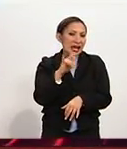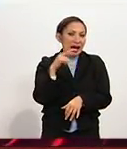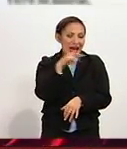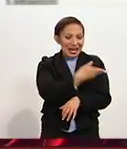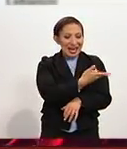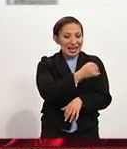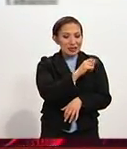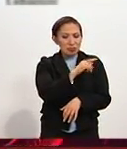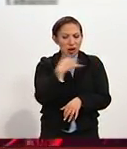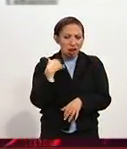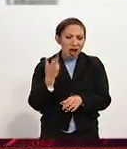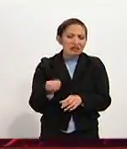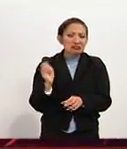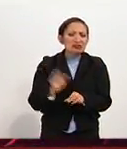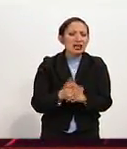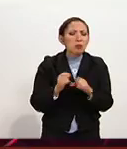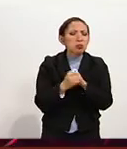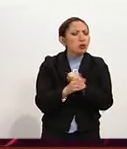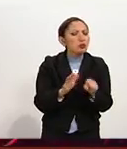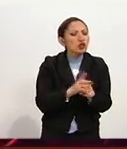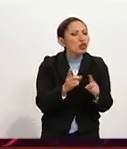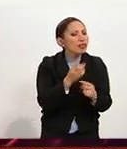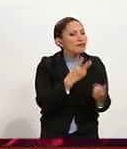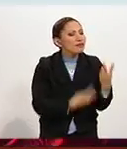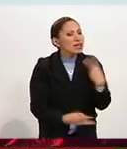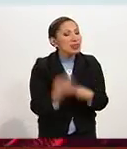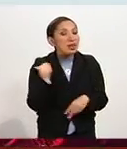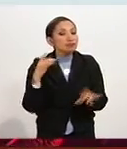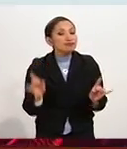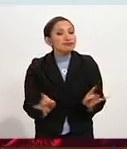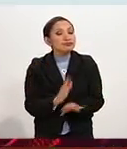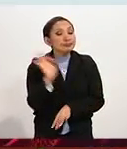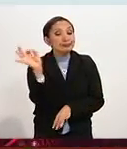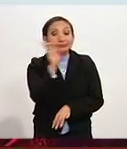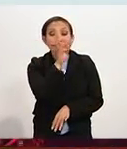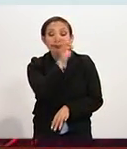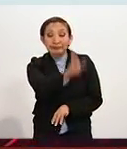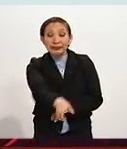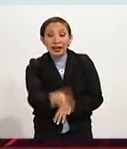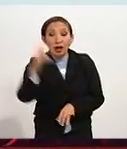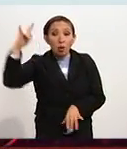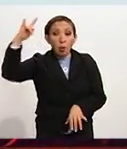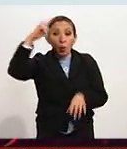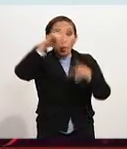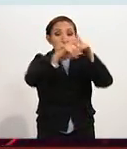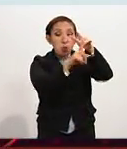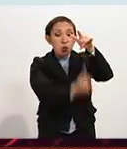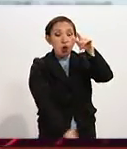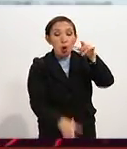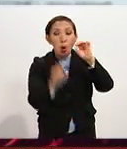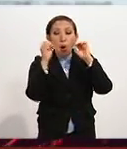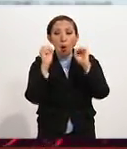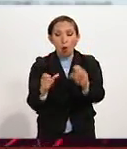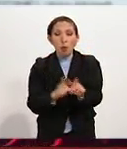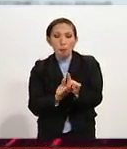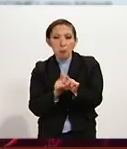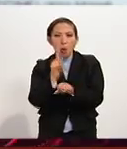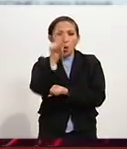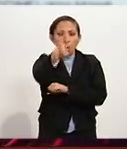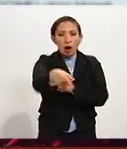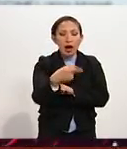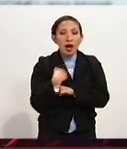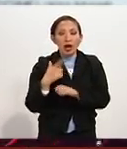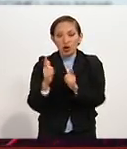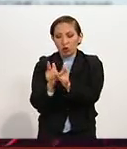Hezbollah investiga la naturaleza de la explosión, sus causas y si fue resultado de un ataque aéreo, de misil o de artillería. La